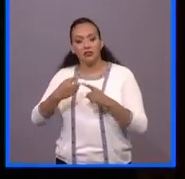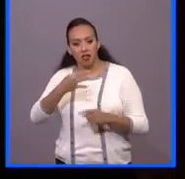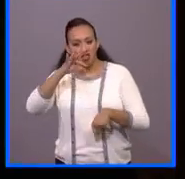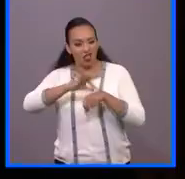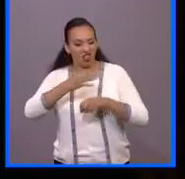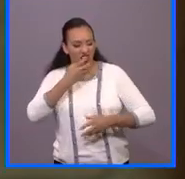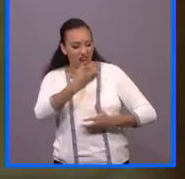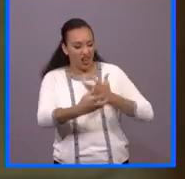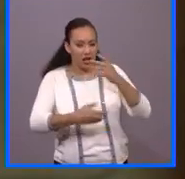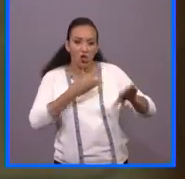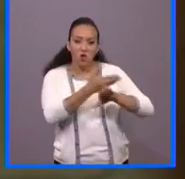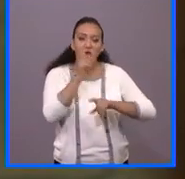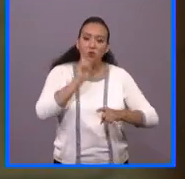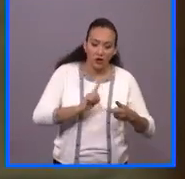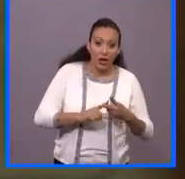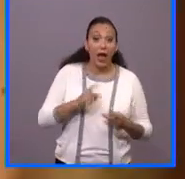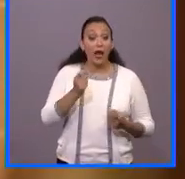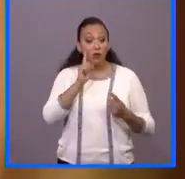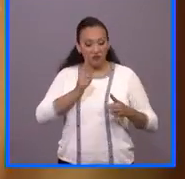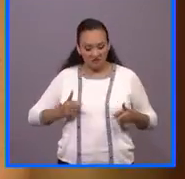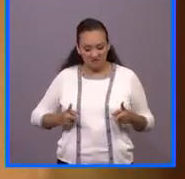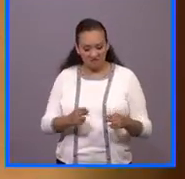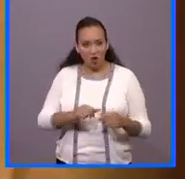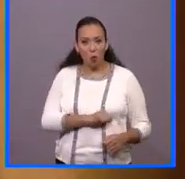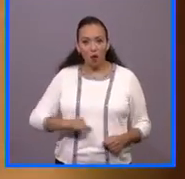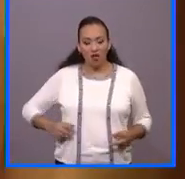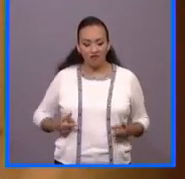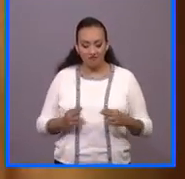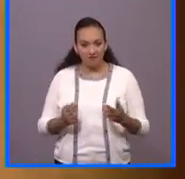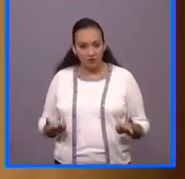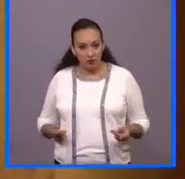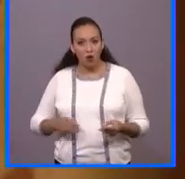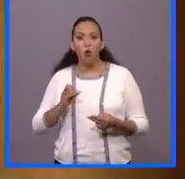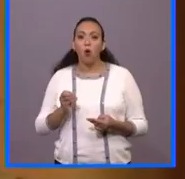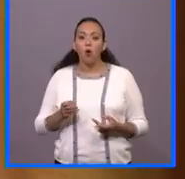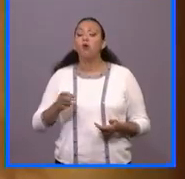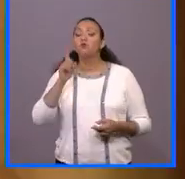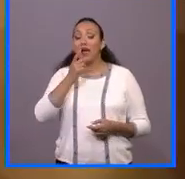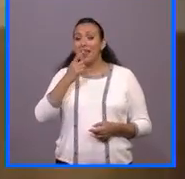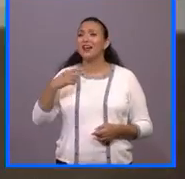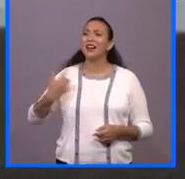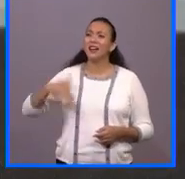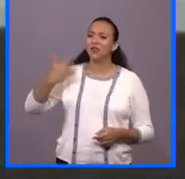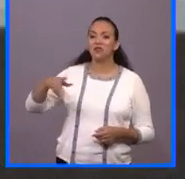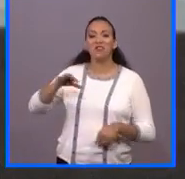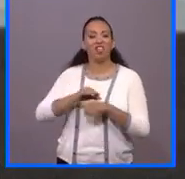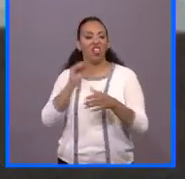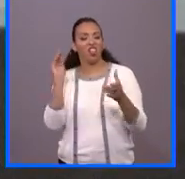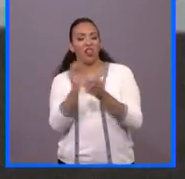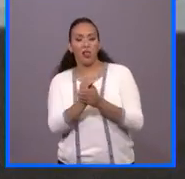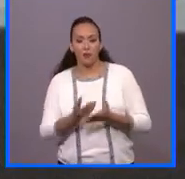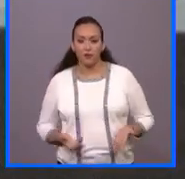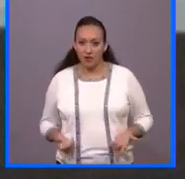del personal médico, esterilización forzada y ser ignoradas o subestimadas cuando manifestaron dolor, revelaron durante la